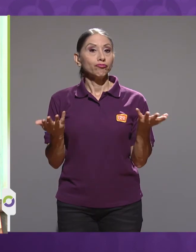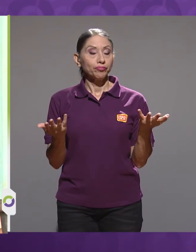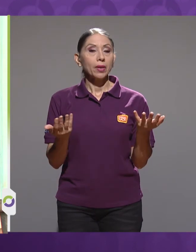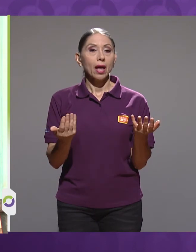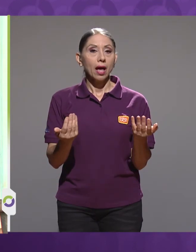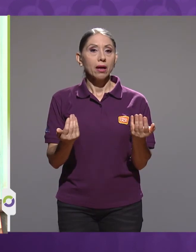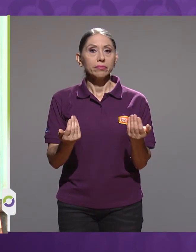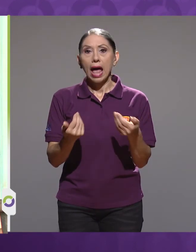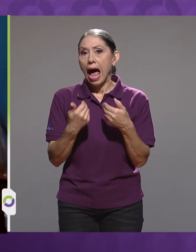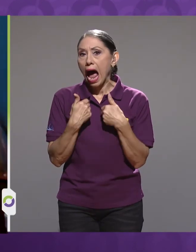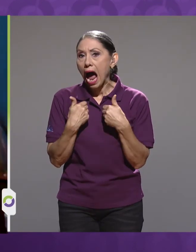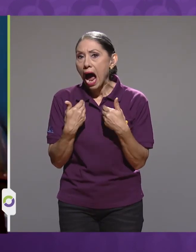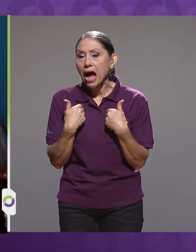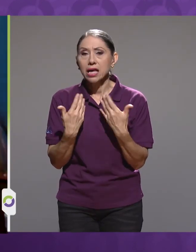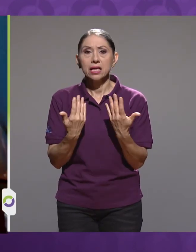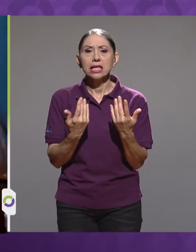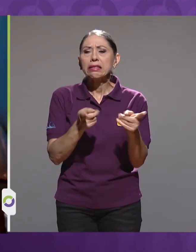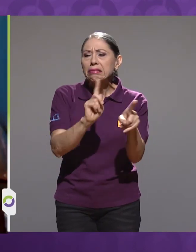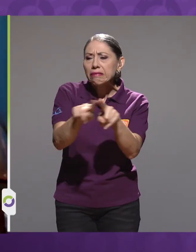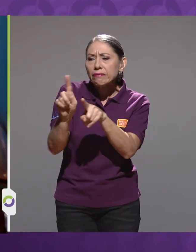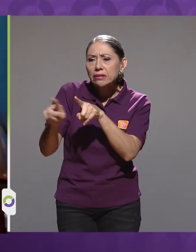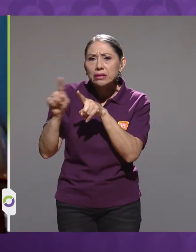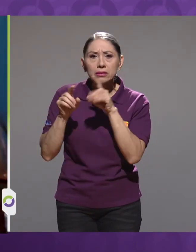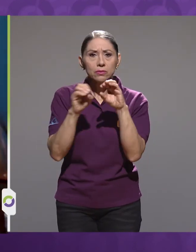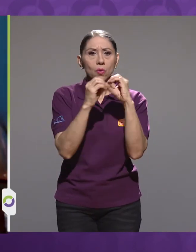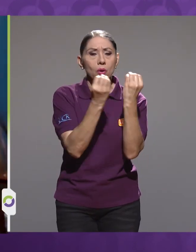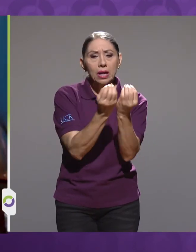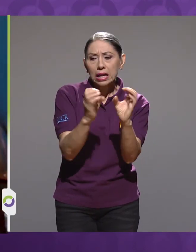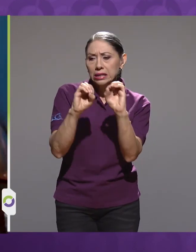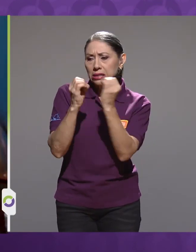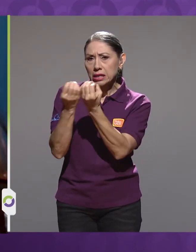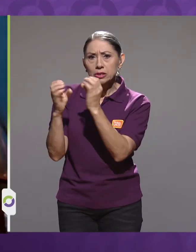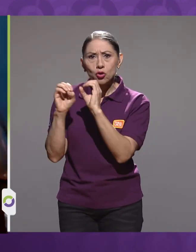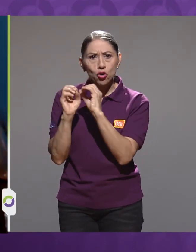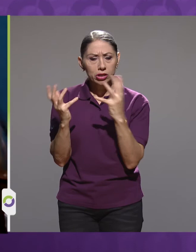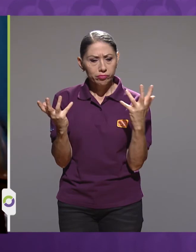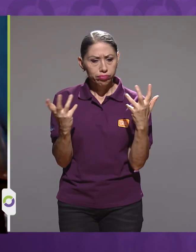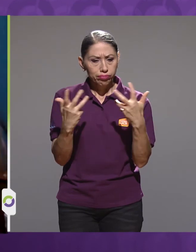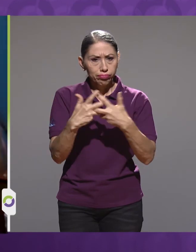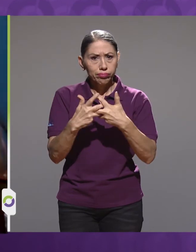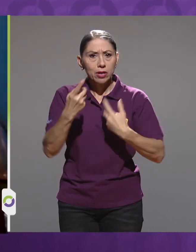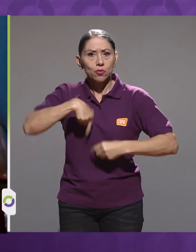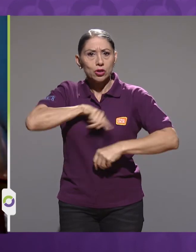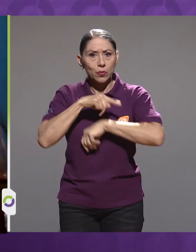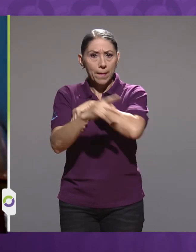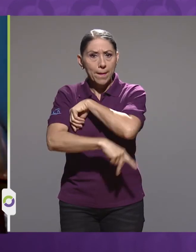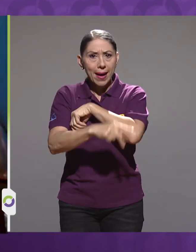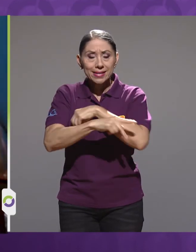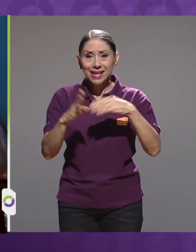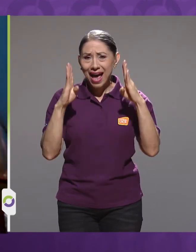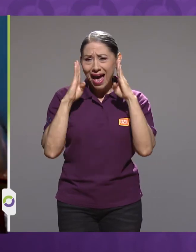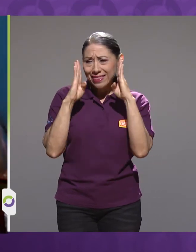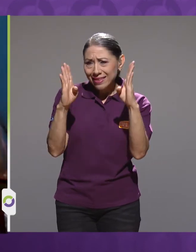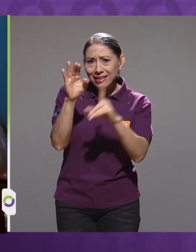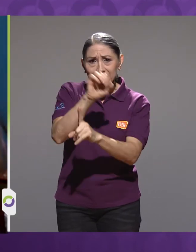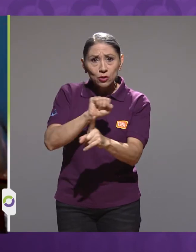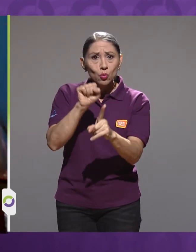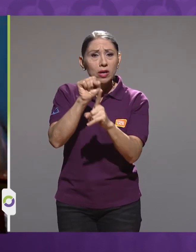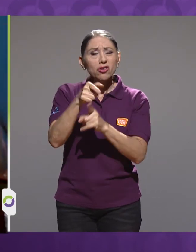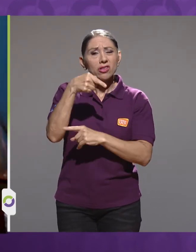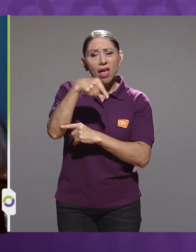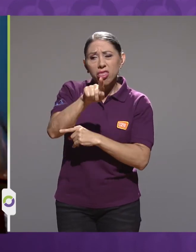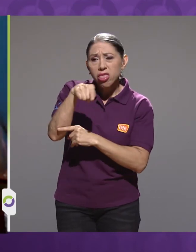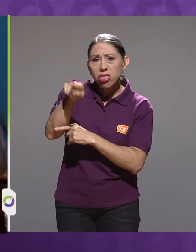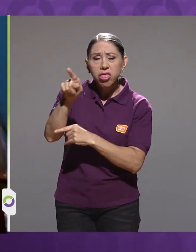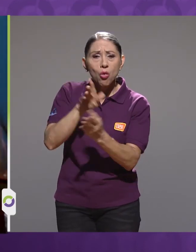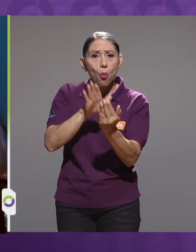De tal forma que hay todo un entramado organizacional en nuestro país para atender la problemática de abuso y